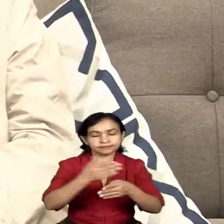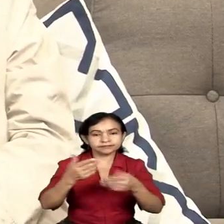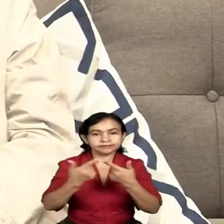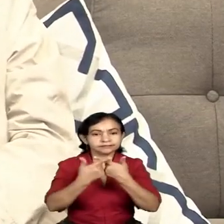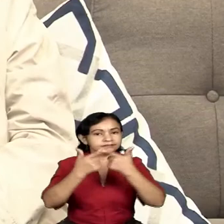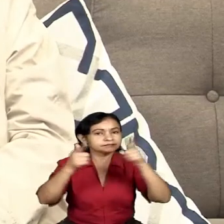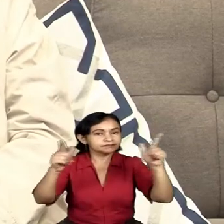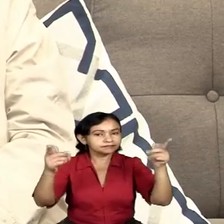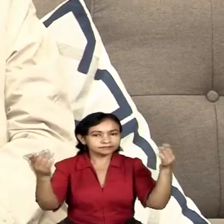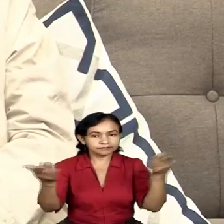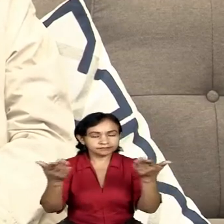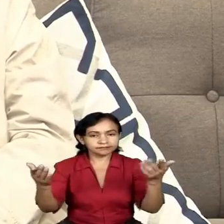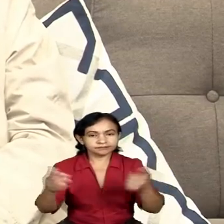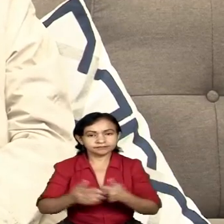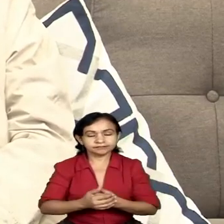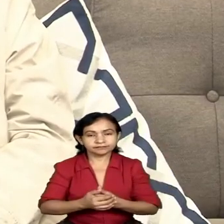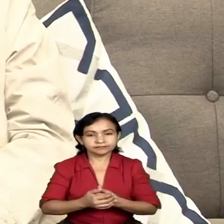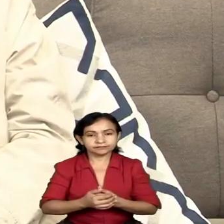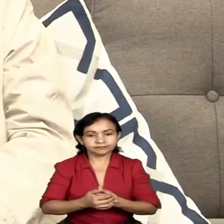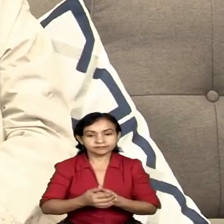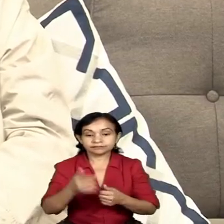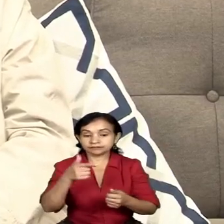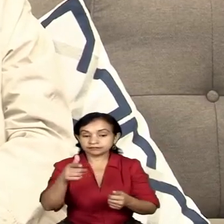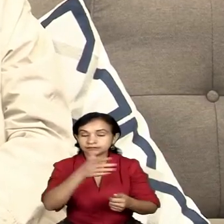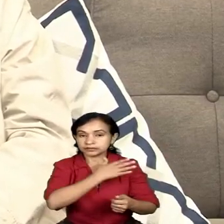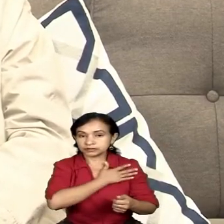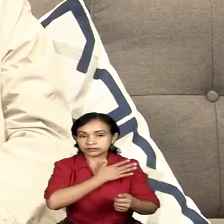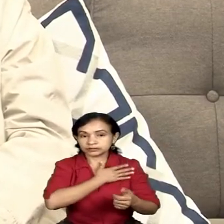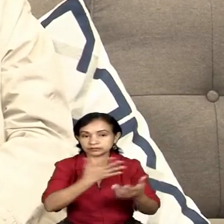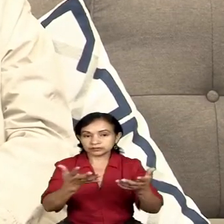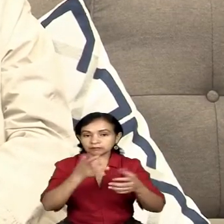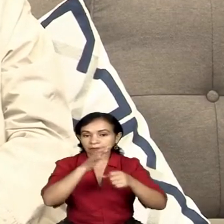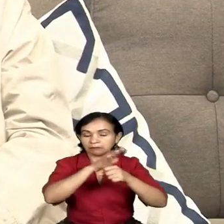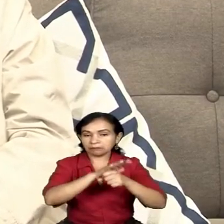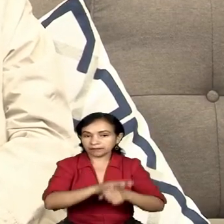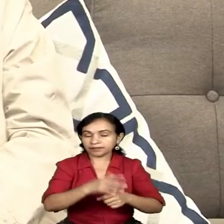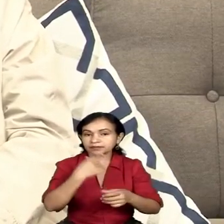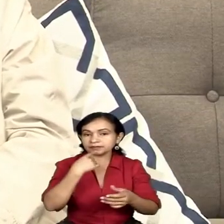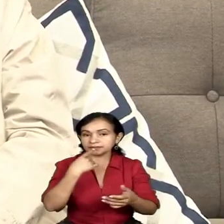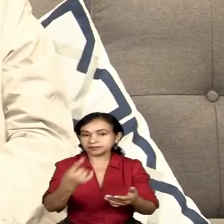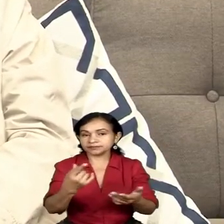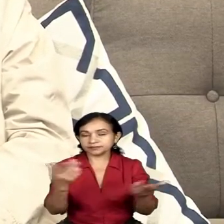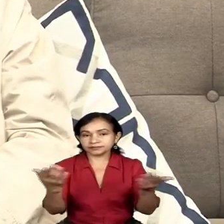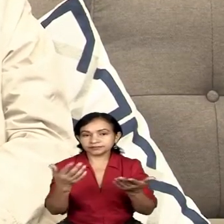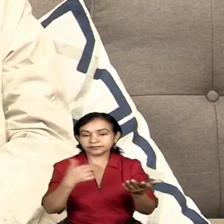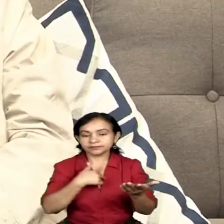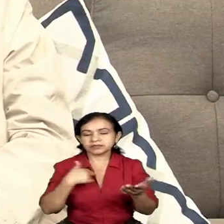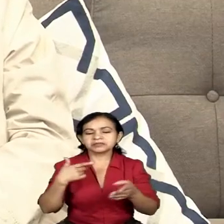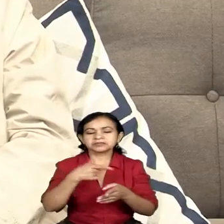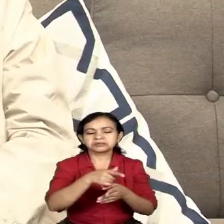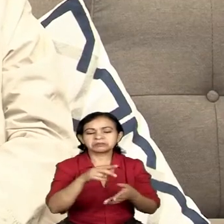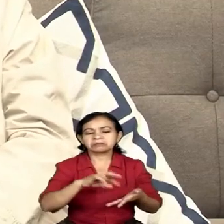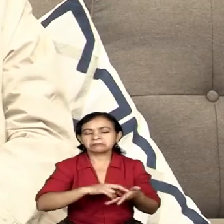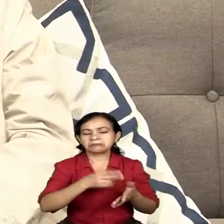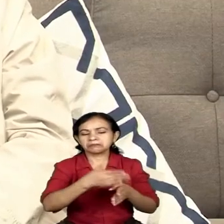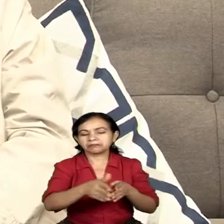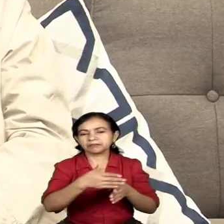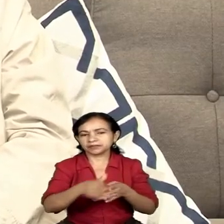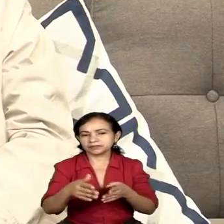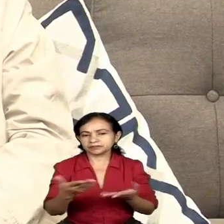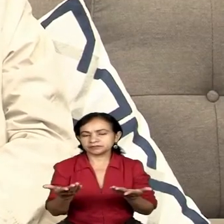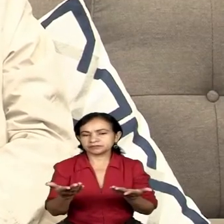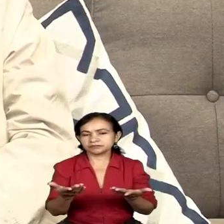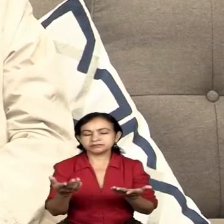que la dictadura trató de plantear como un hecho aislado, como un hecho